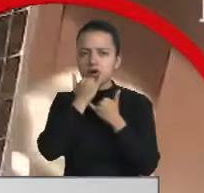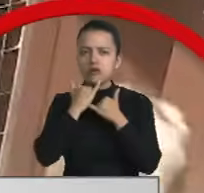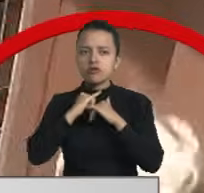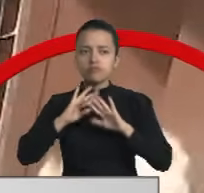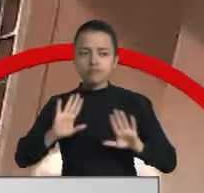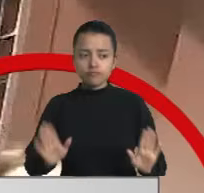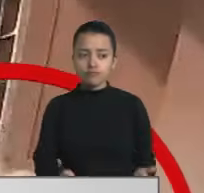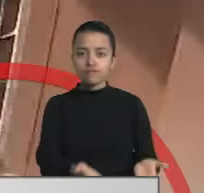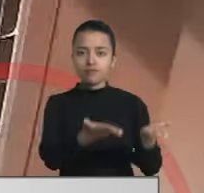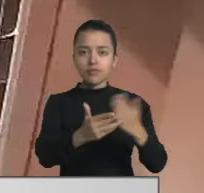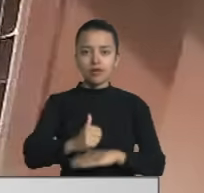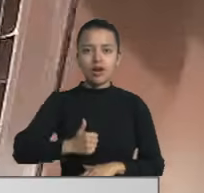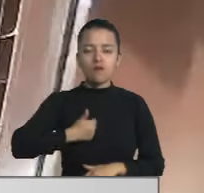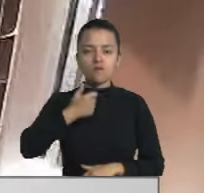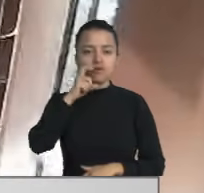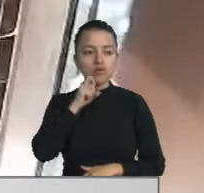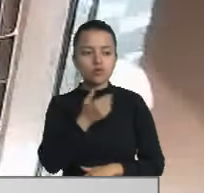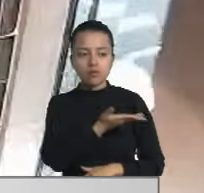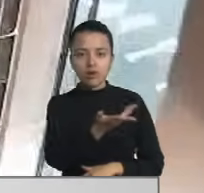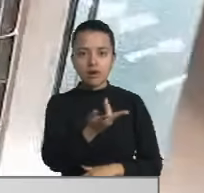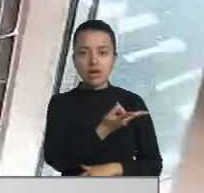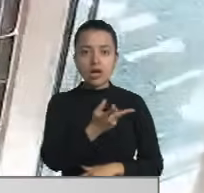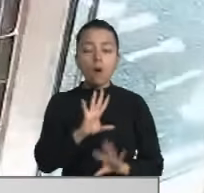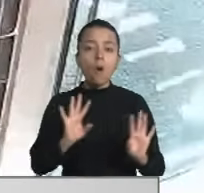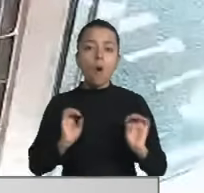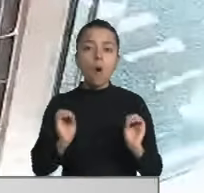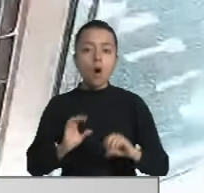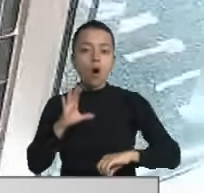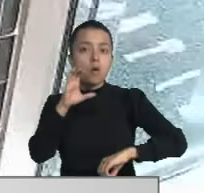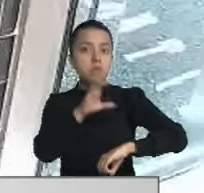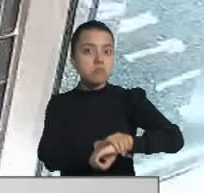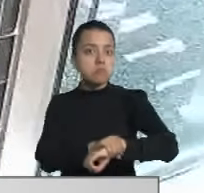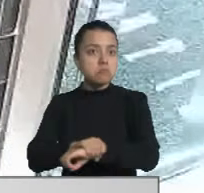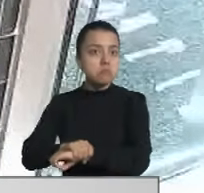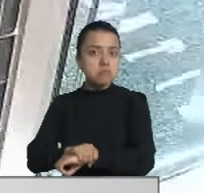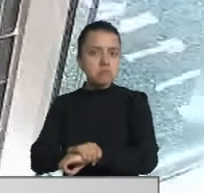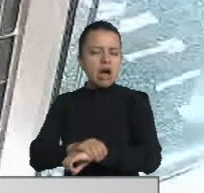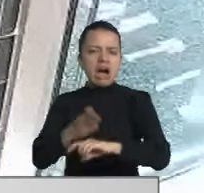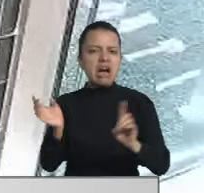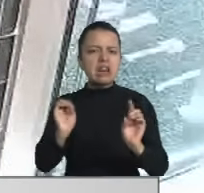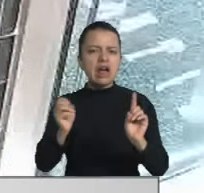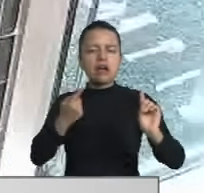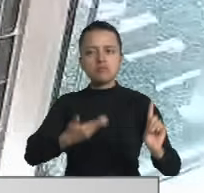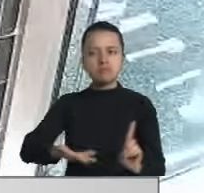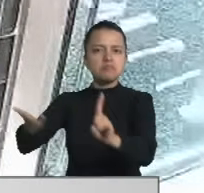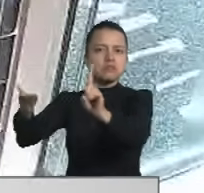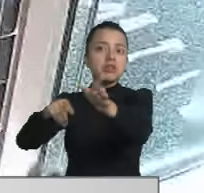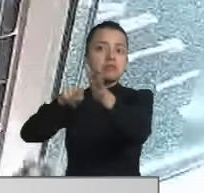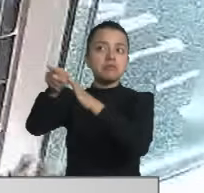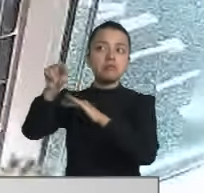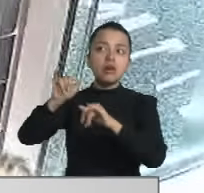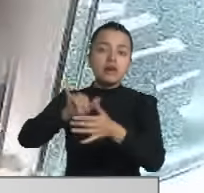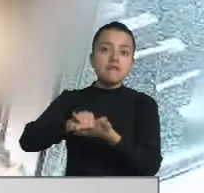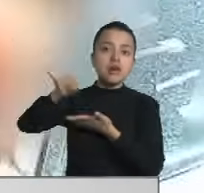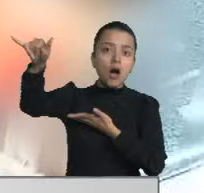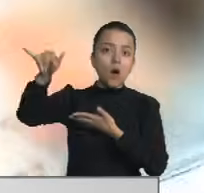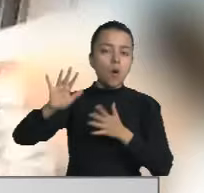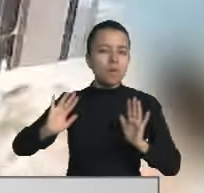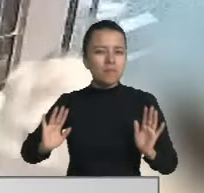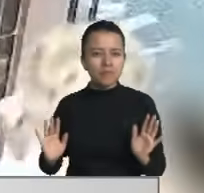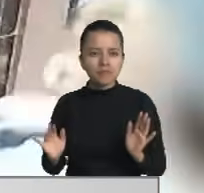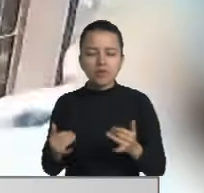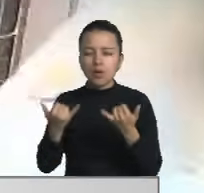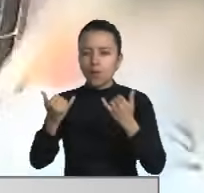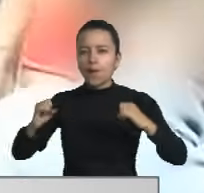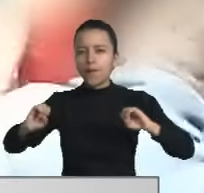haya permitido e incluso la captura de este hombre, quien ya salió del país. Por su parte, esta mañana la